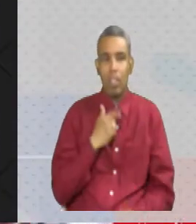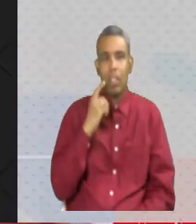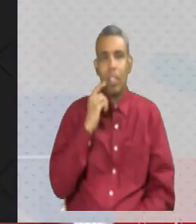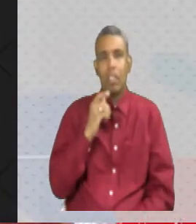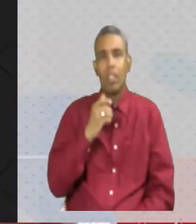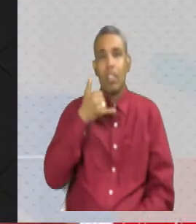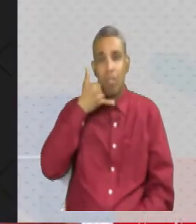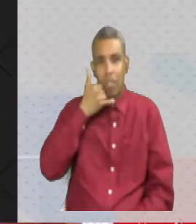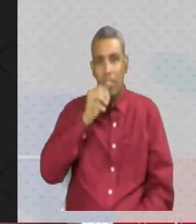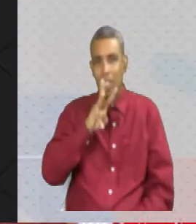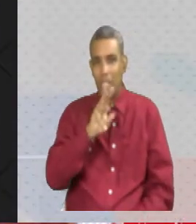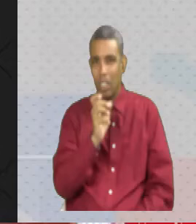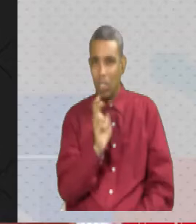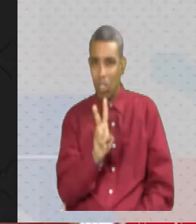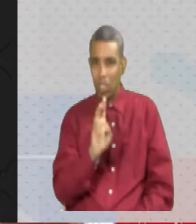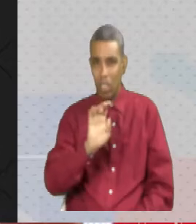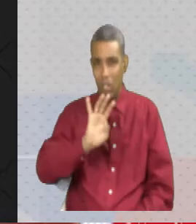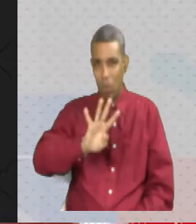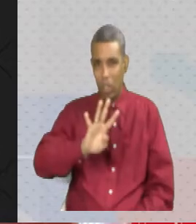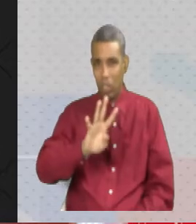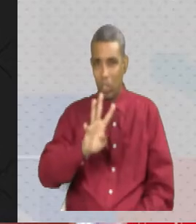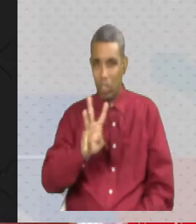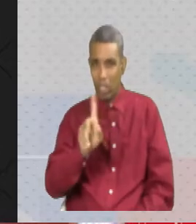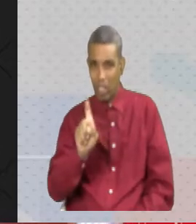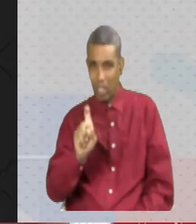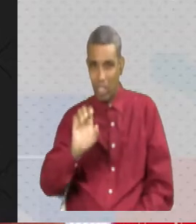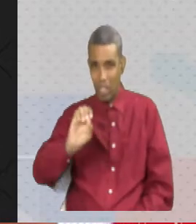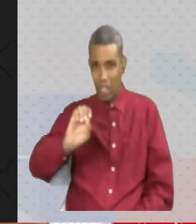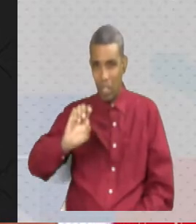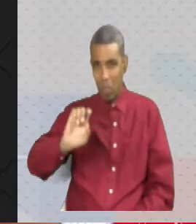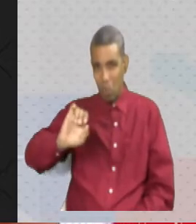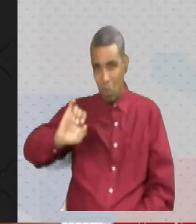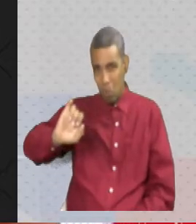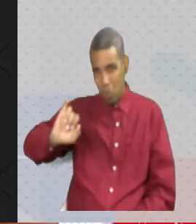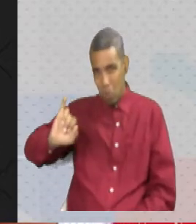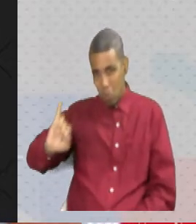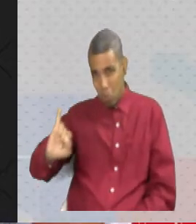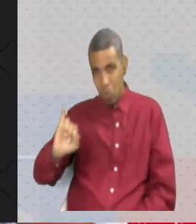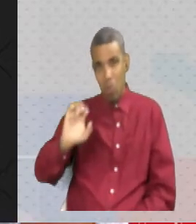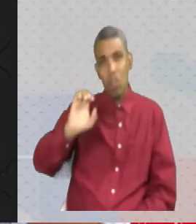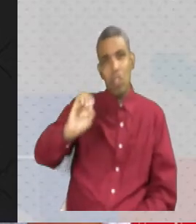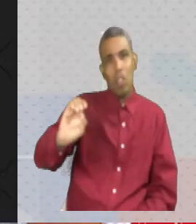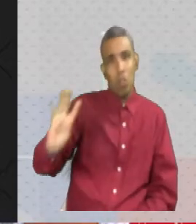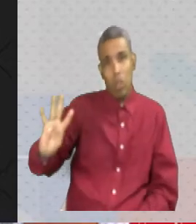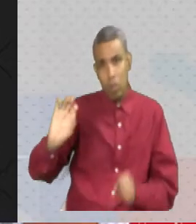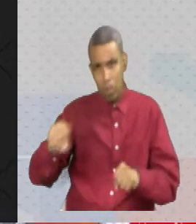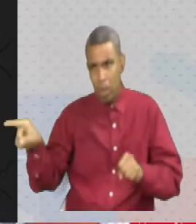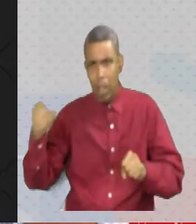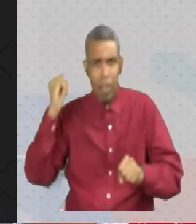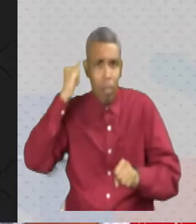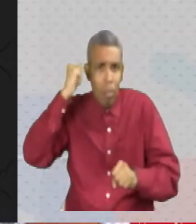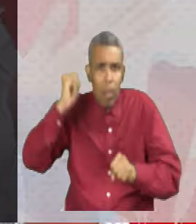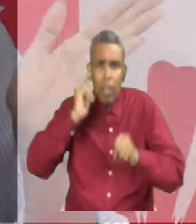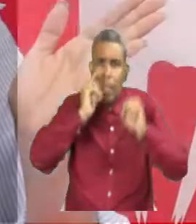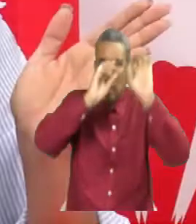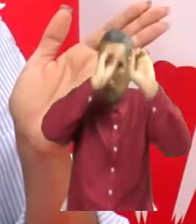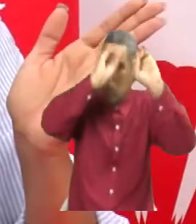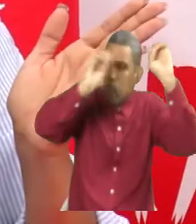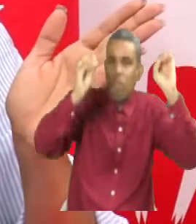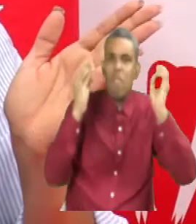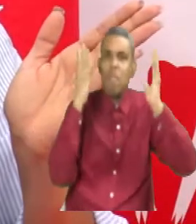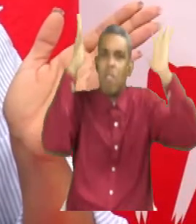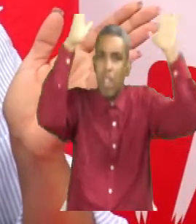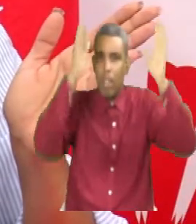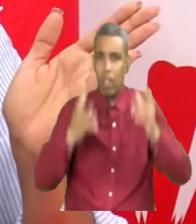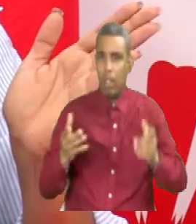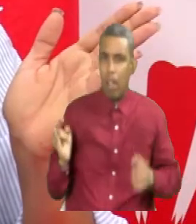312-436-0134. Él va a poner todos sus espacios divinamente para que usted, por supuesto, con ese buen gusto de este gran hombre,